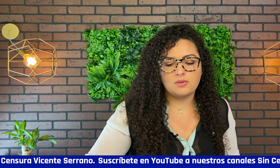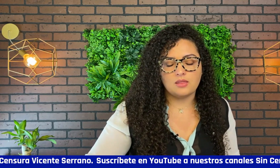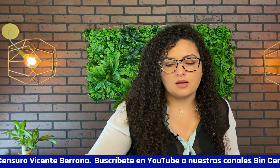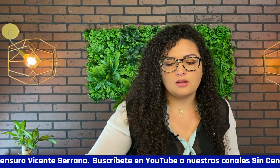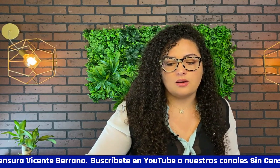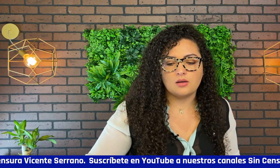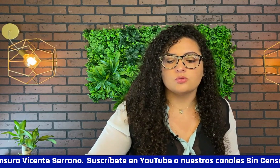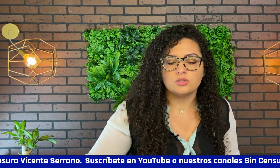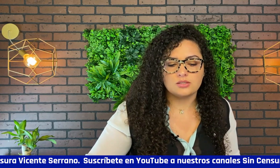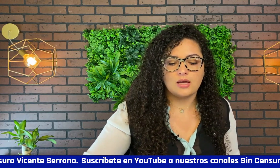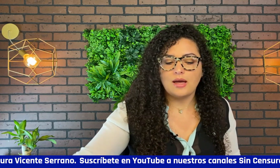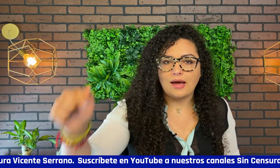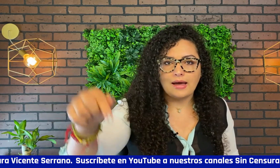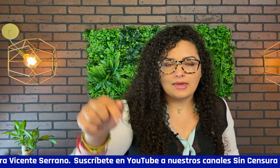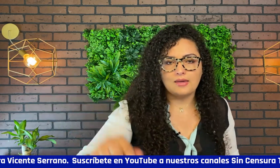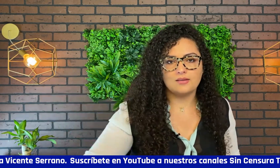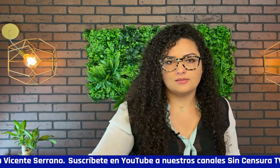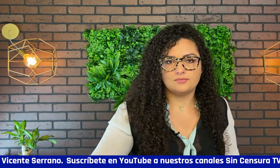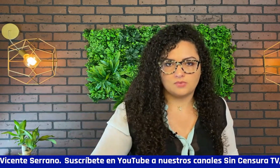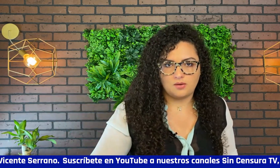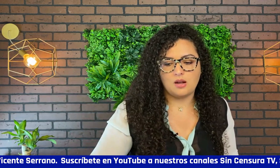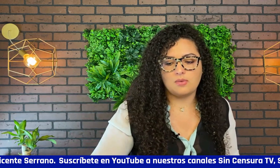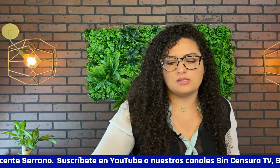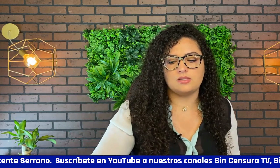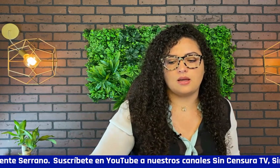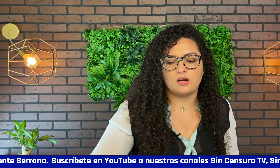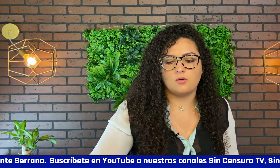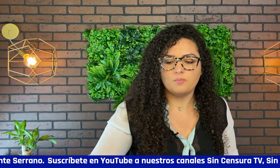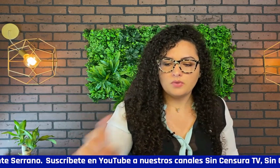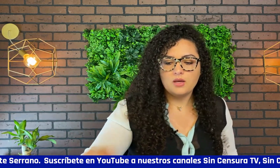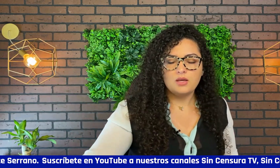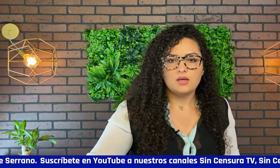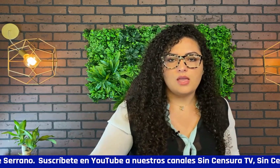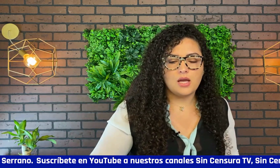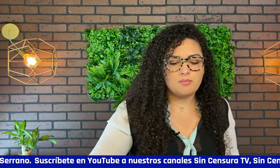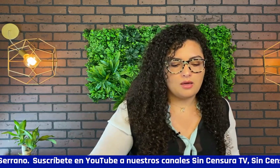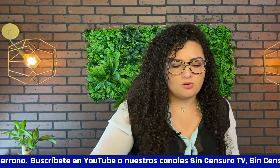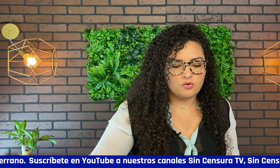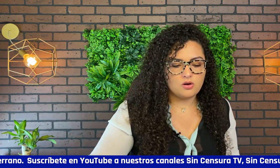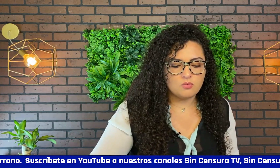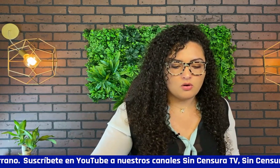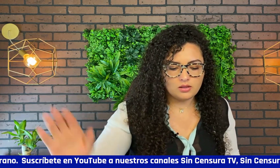se debe de dar la justicia, ahí nomás les encargo. Y ya que me fui como gorda,